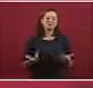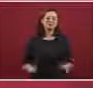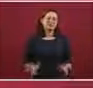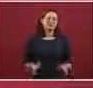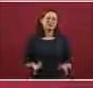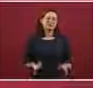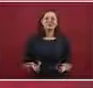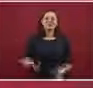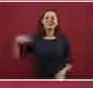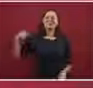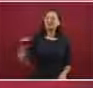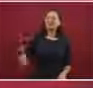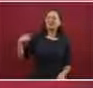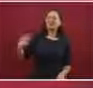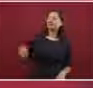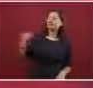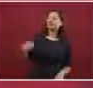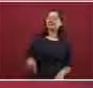imponiéndose